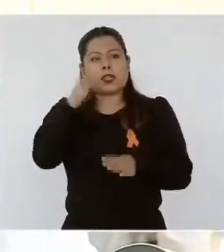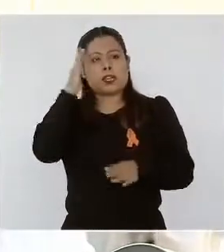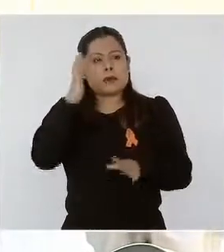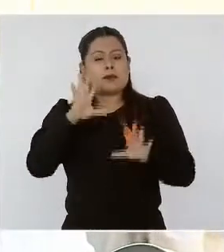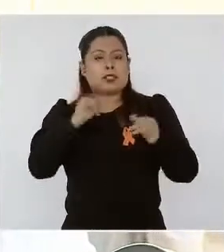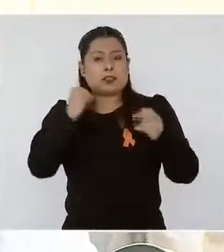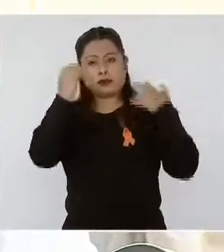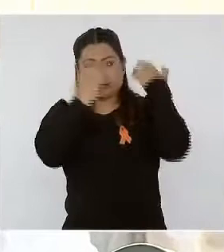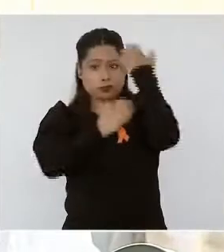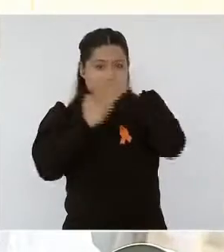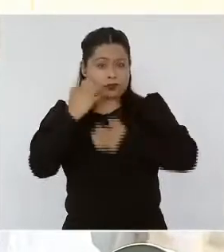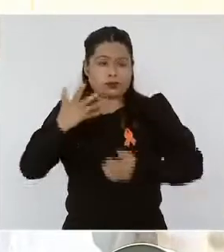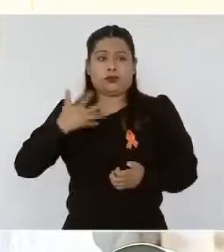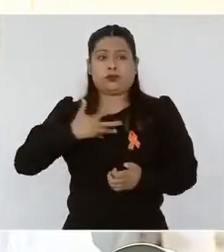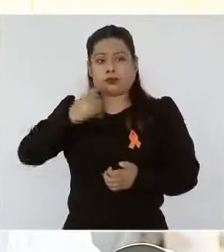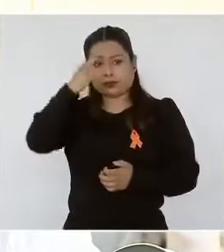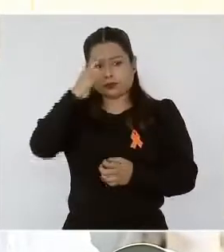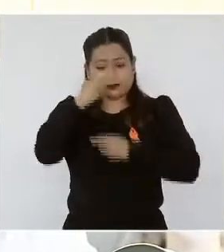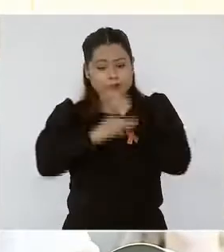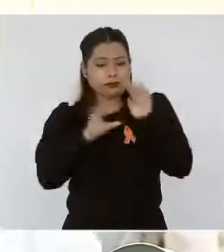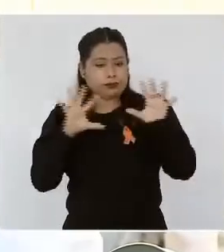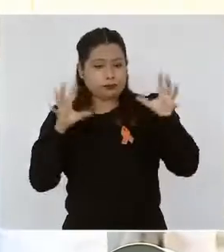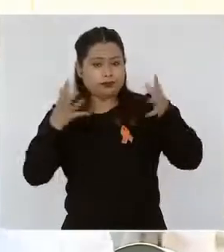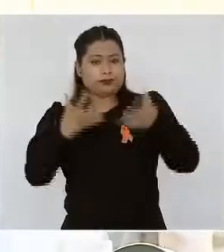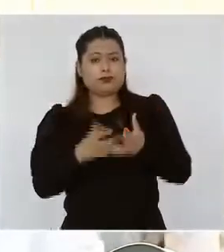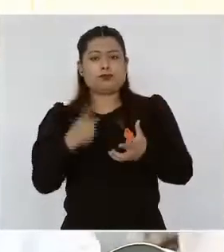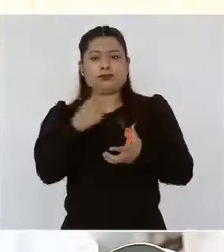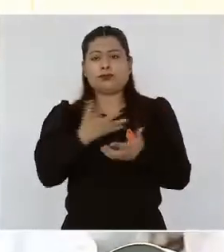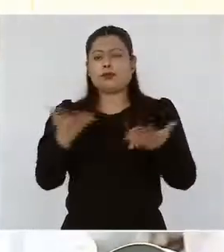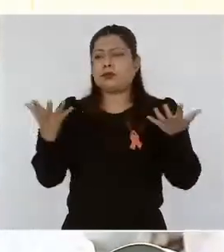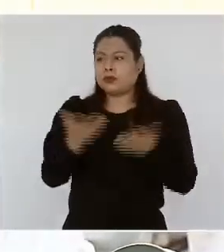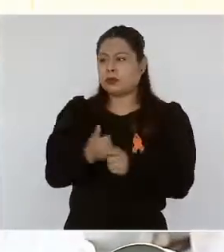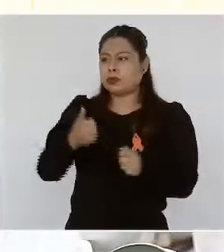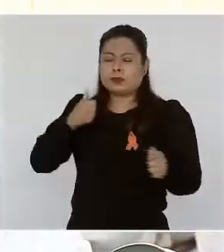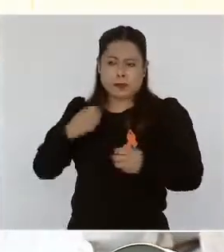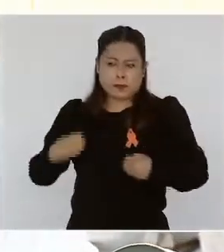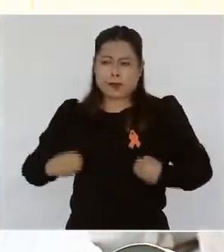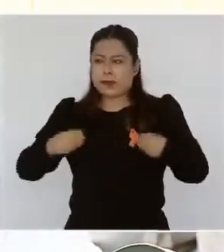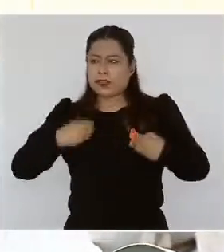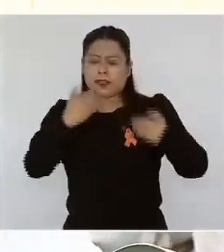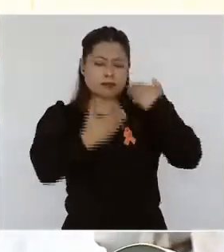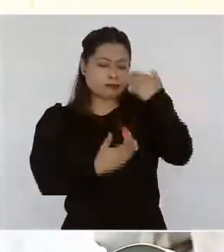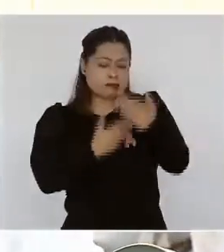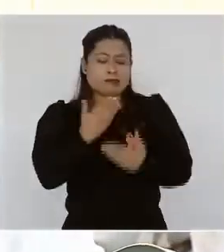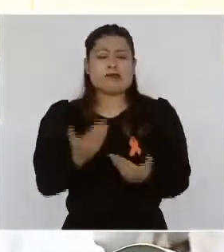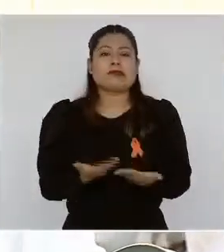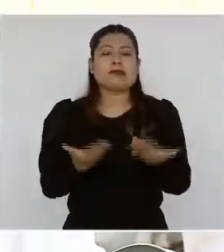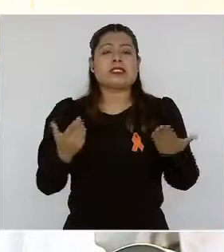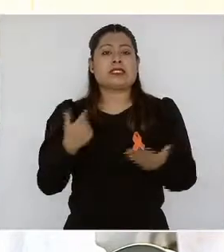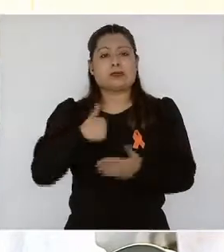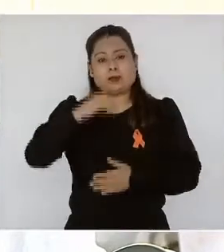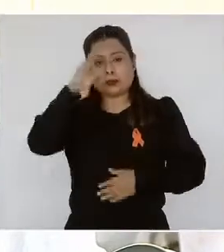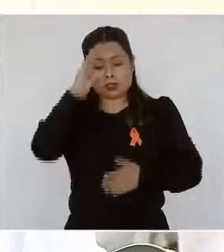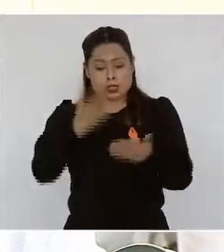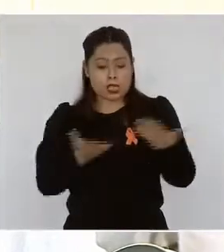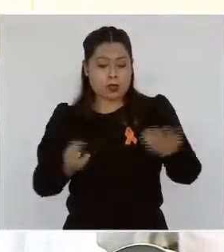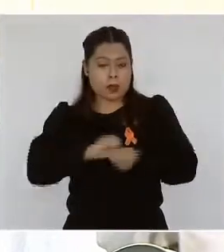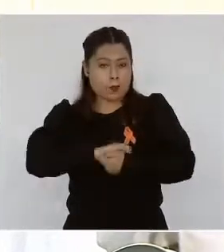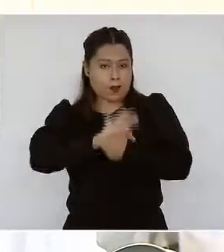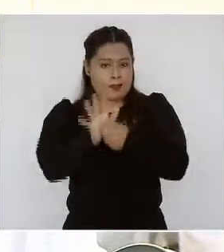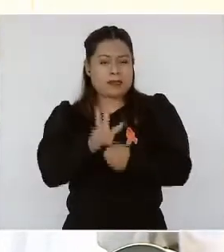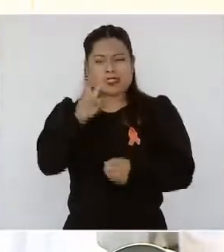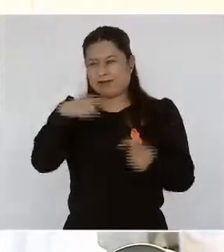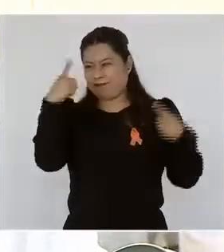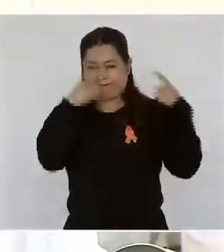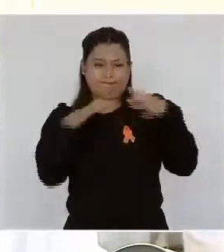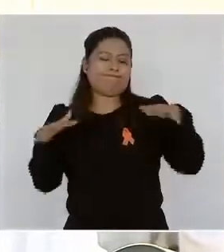de observación que tenemos que tener para el mundo, que se nos ha ido con la vida vertiginosa que tenemos, que creo que con la pandemia nos ha cambiado un